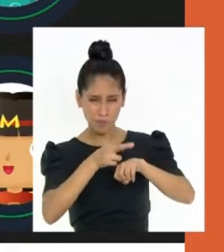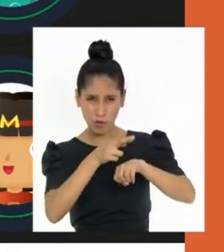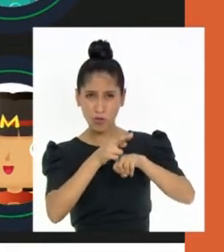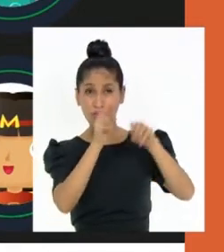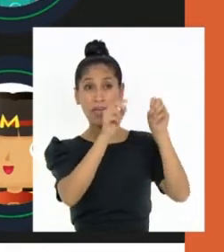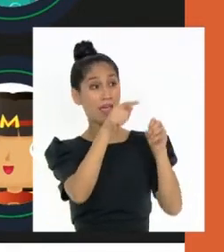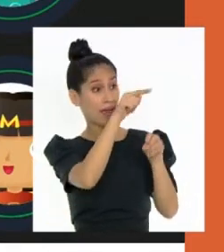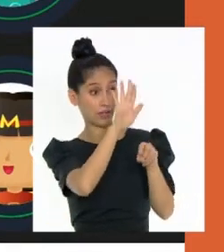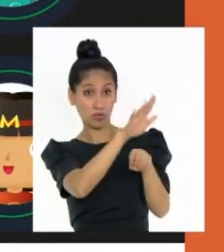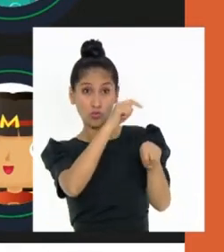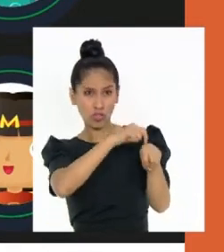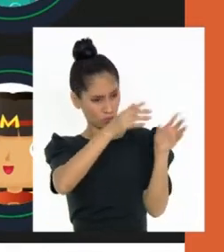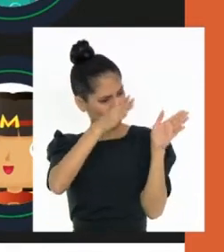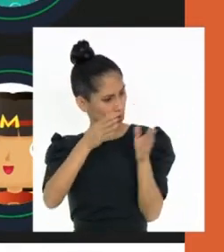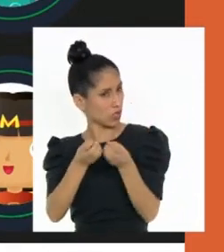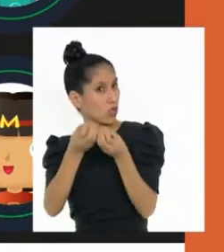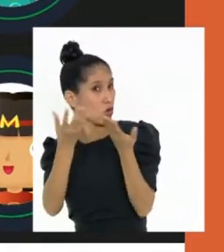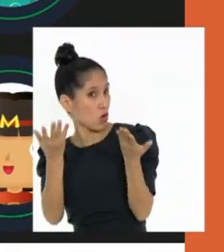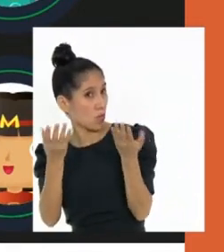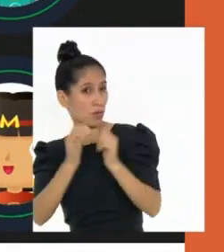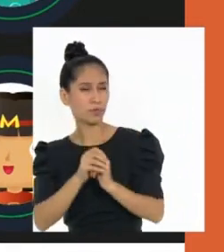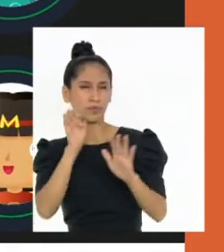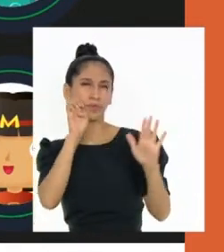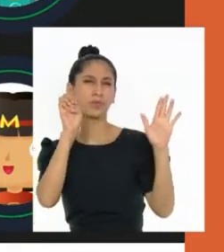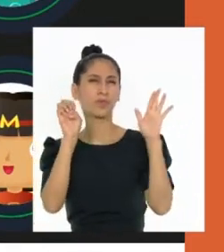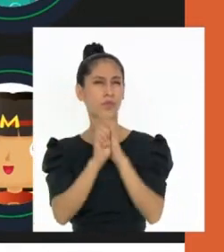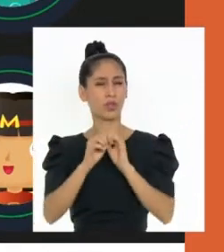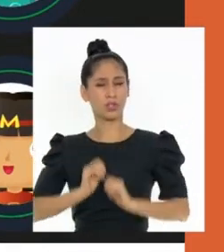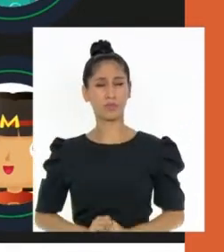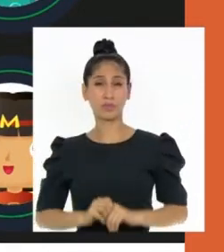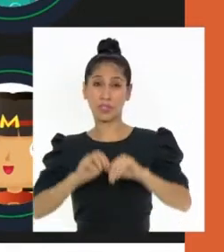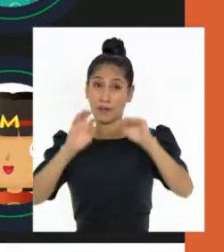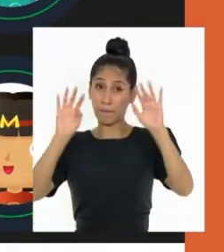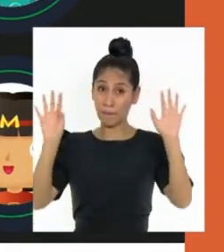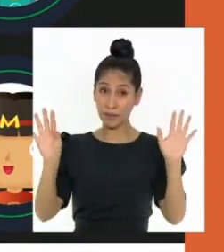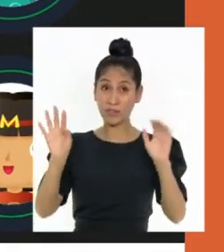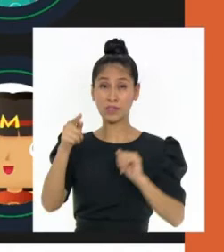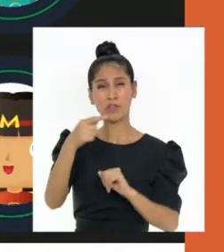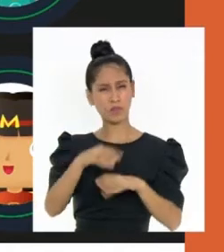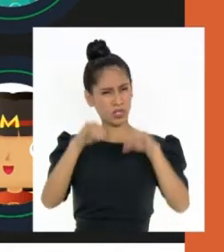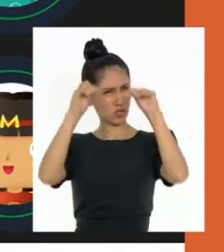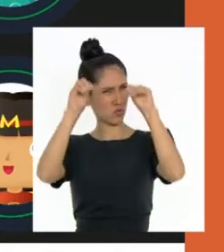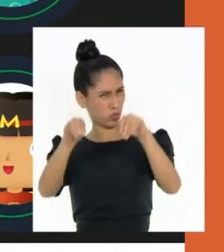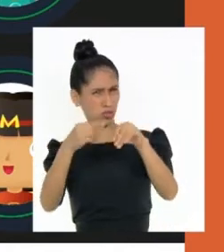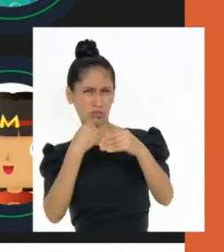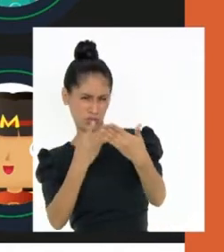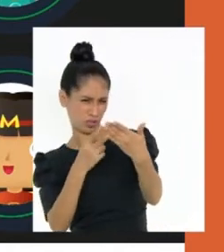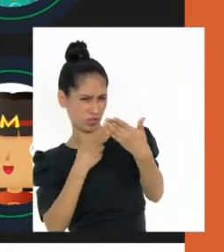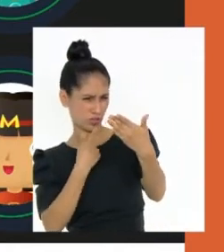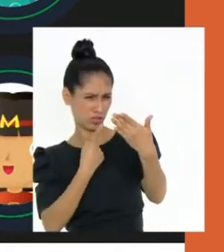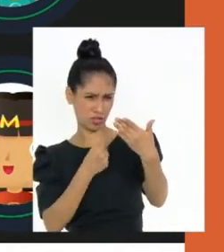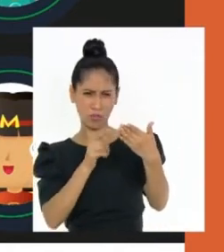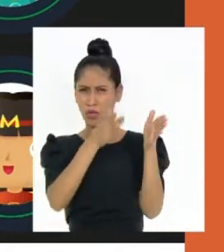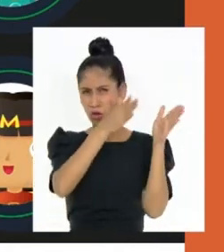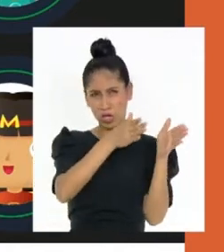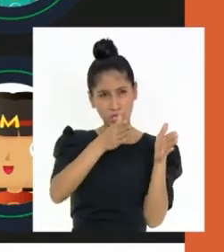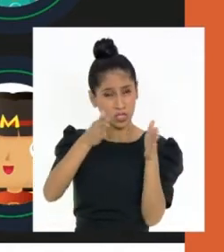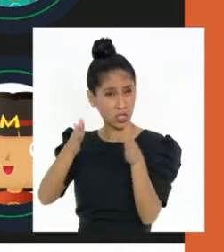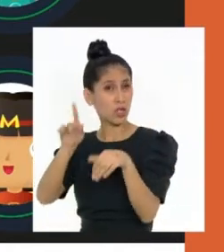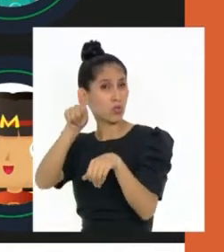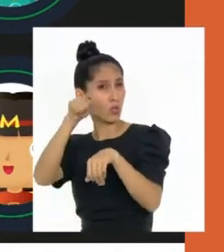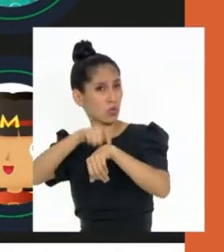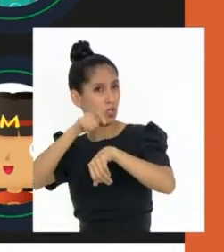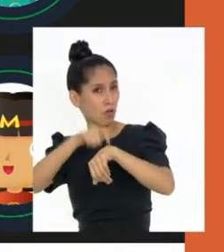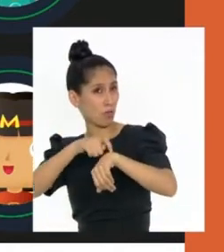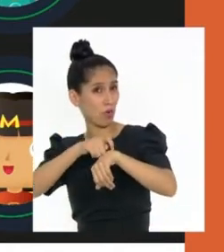cómo organizar el tiempo y a otra cosa. Por ejemplo, si nos hubiera puesto como opción que para organizar mejor el tiempo hay